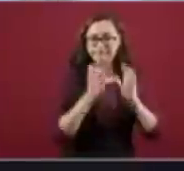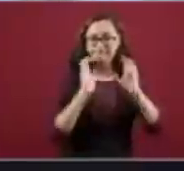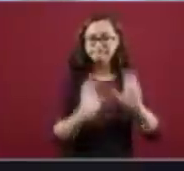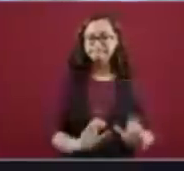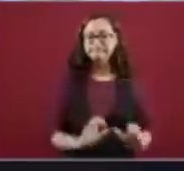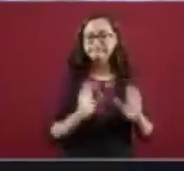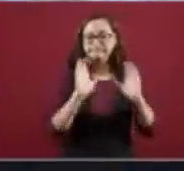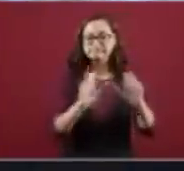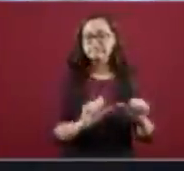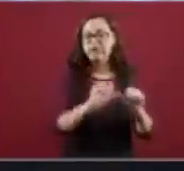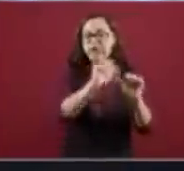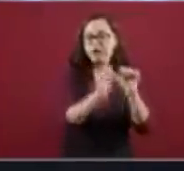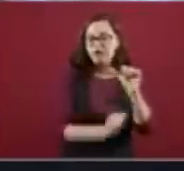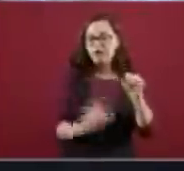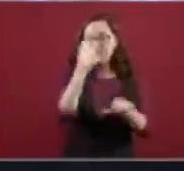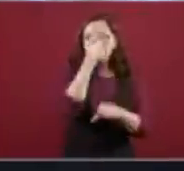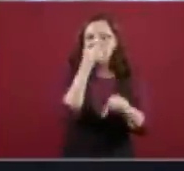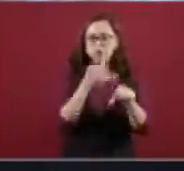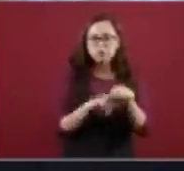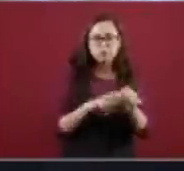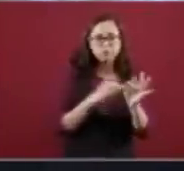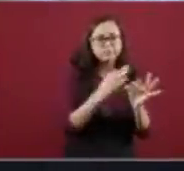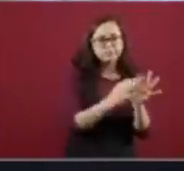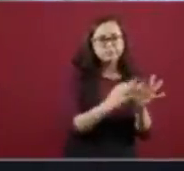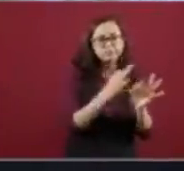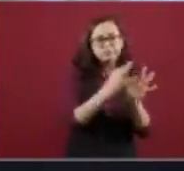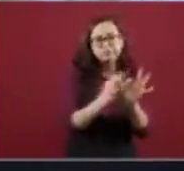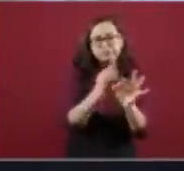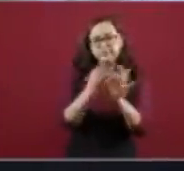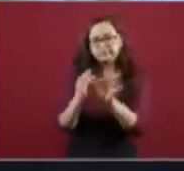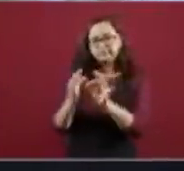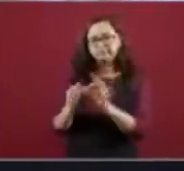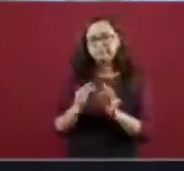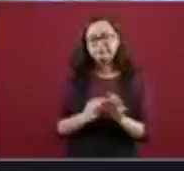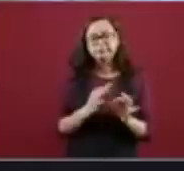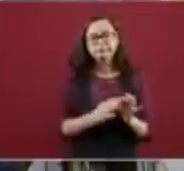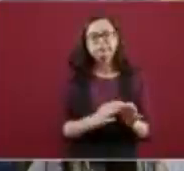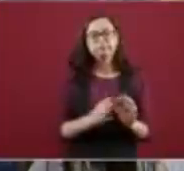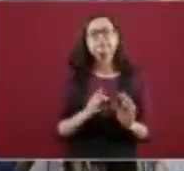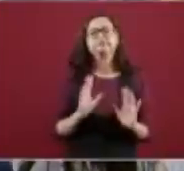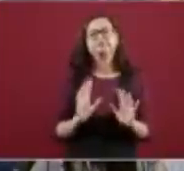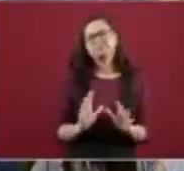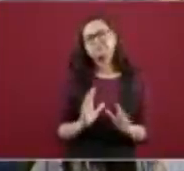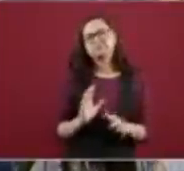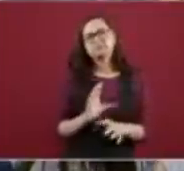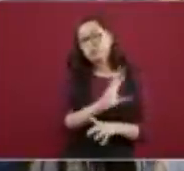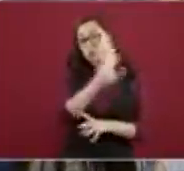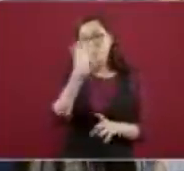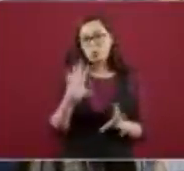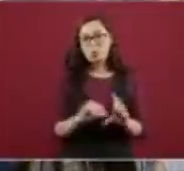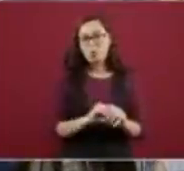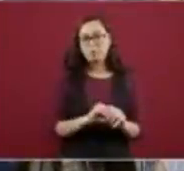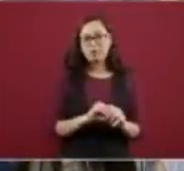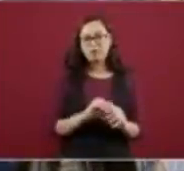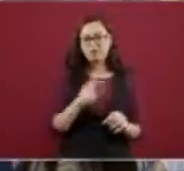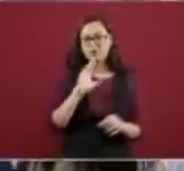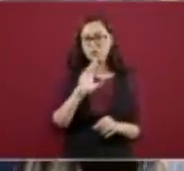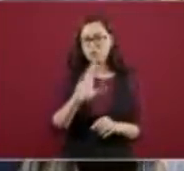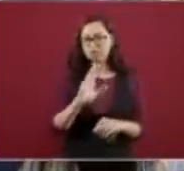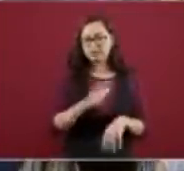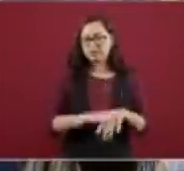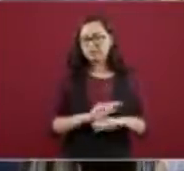cultural. Entonces, todo esto lo vamos a tener ya pues más